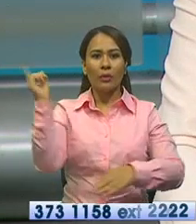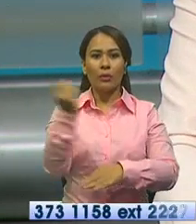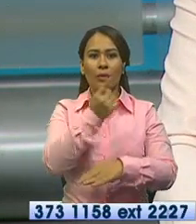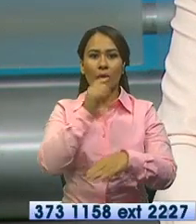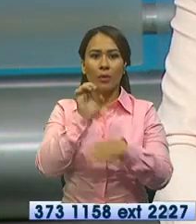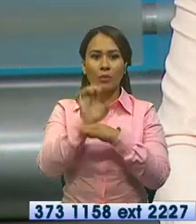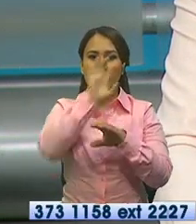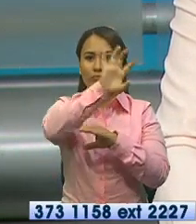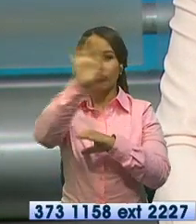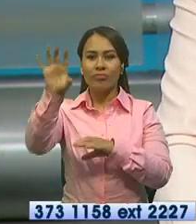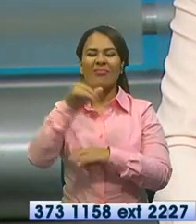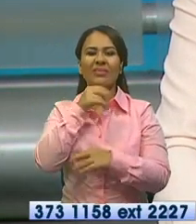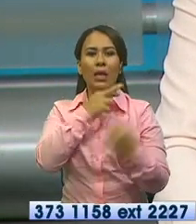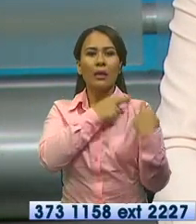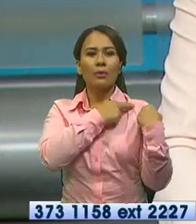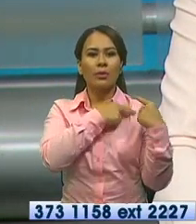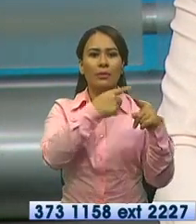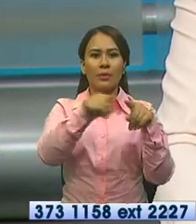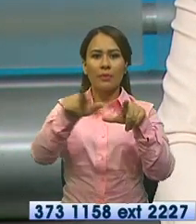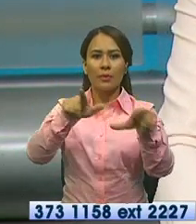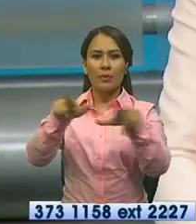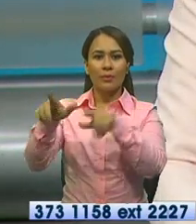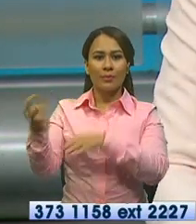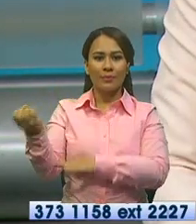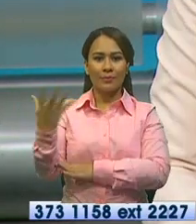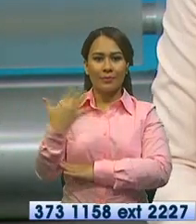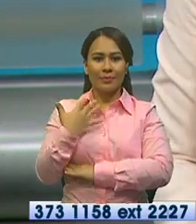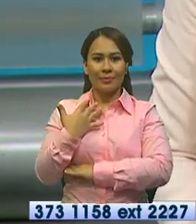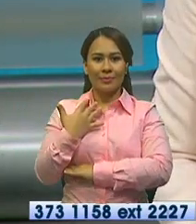con representantes de diferentes sectores. Veamos.